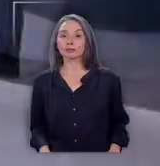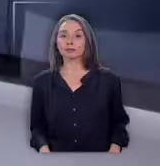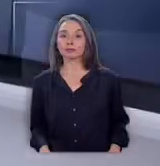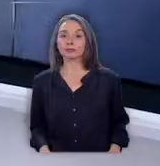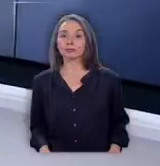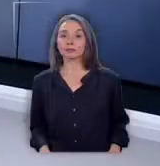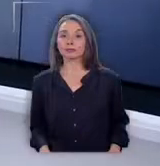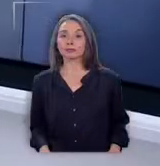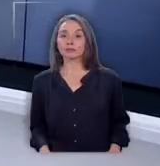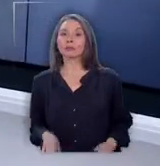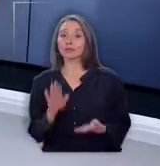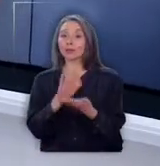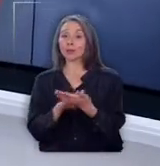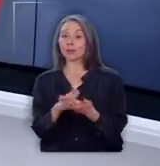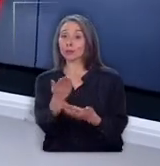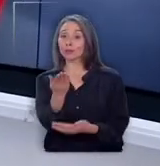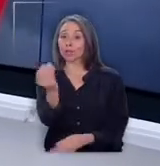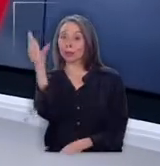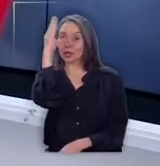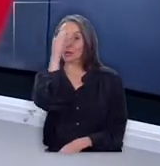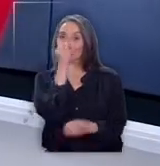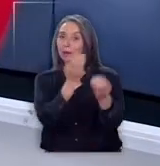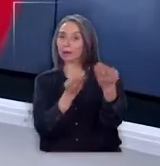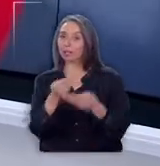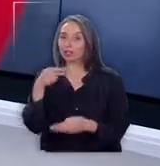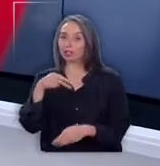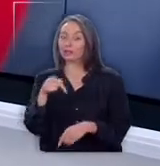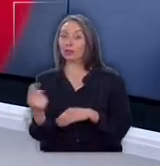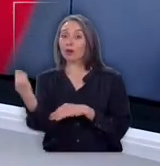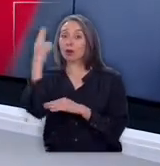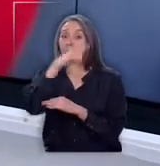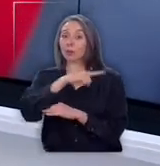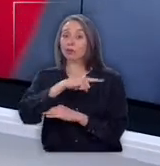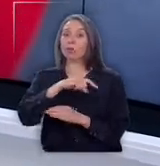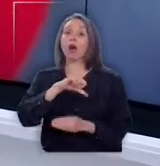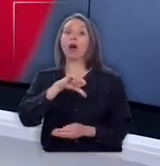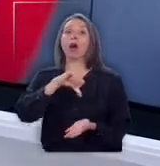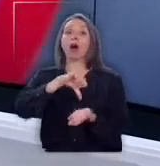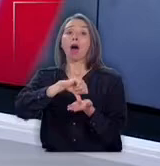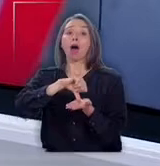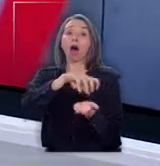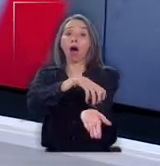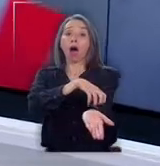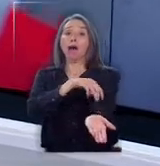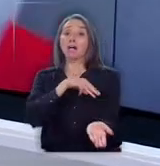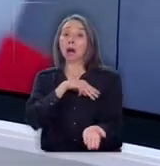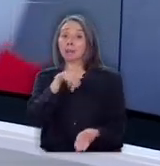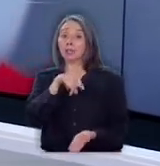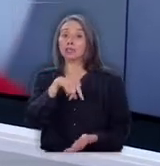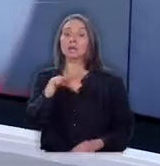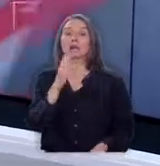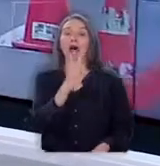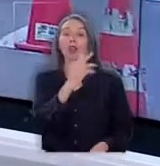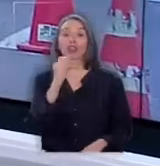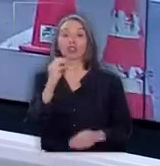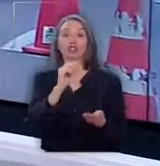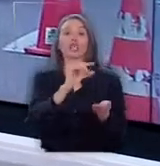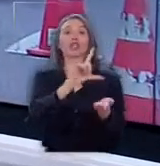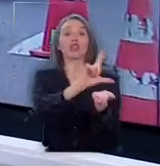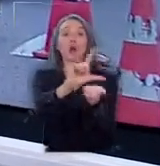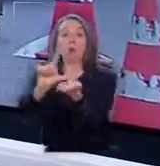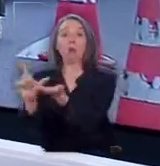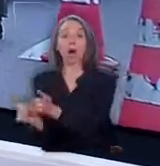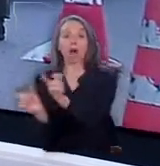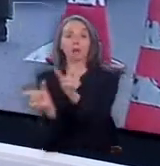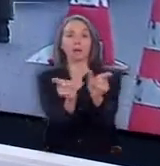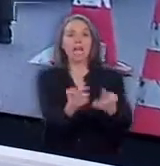deportes cómo están Buenas noches Bienvenidos a las noticias en esta jornada en la cual la capital amaneció con más de 200 dispositivos de control en las principales arterias y